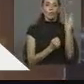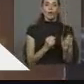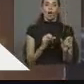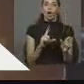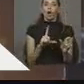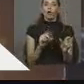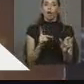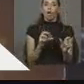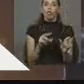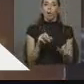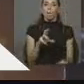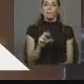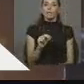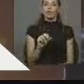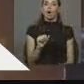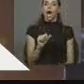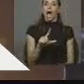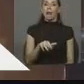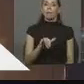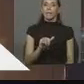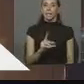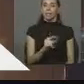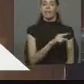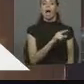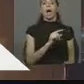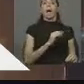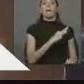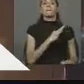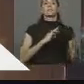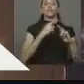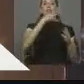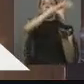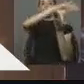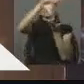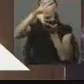entonces ministro de Relaciones Exteriores, en el área económica.